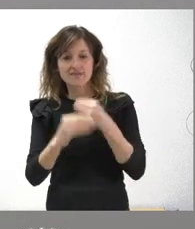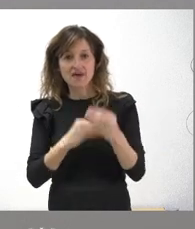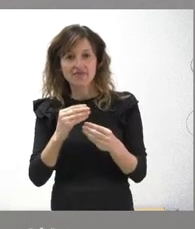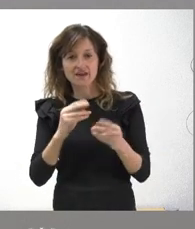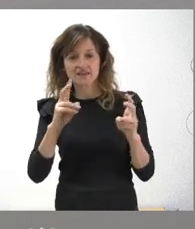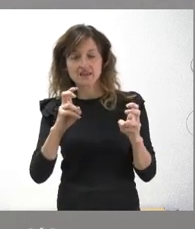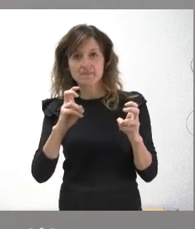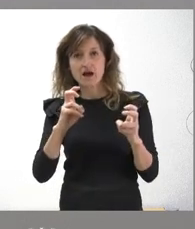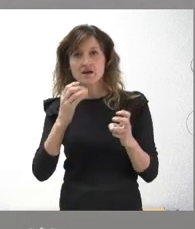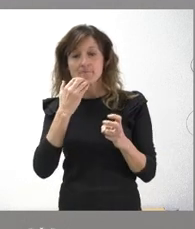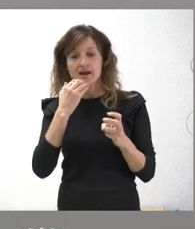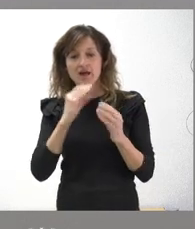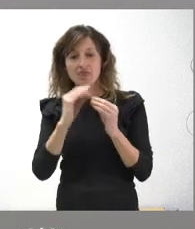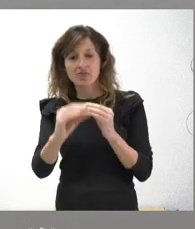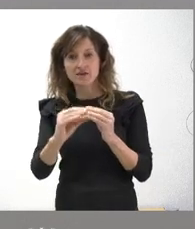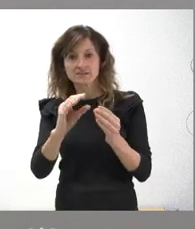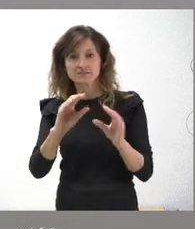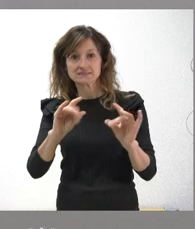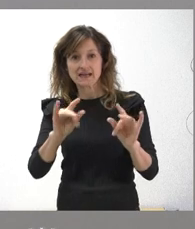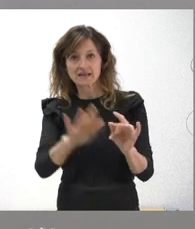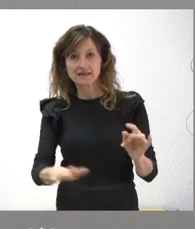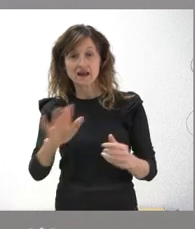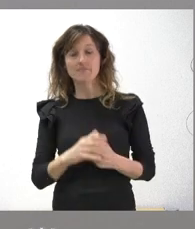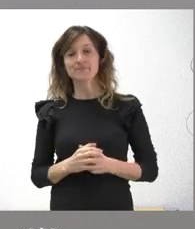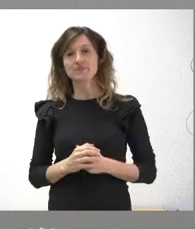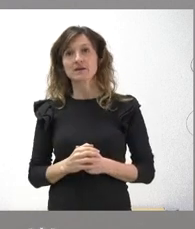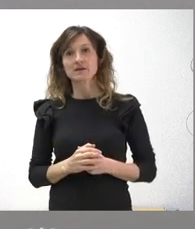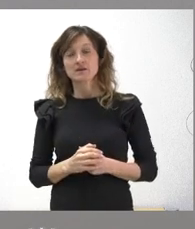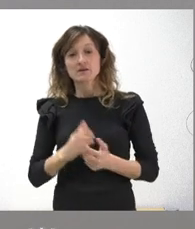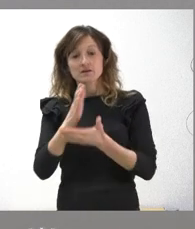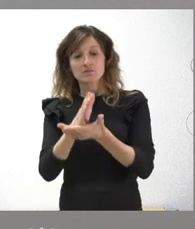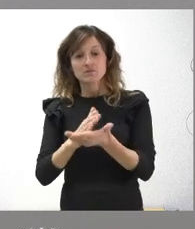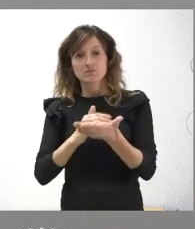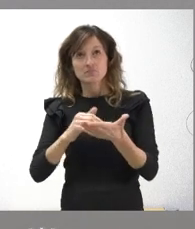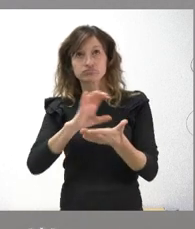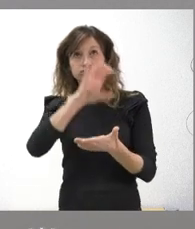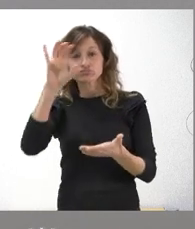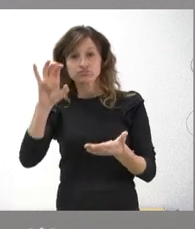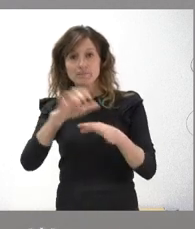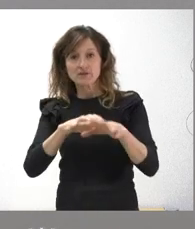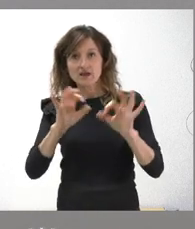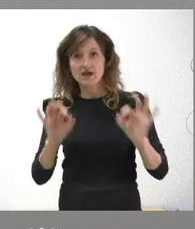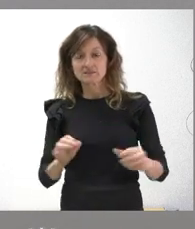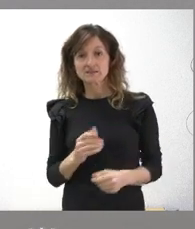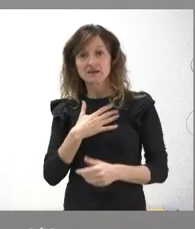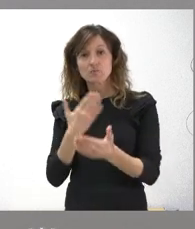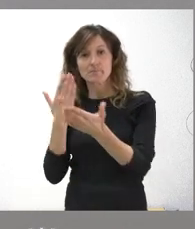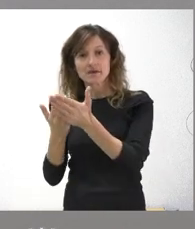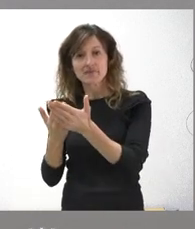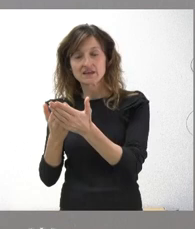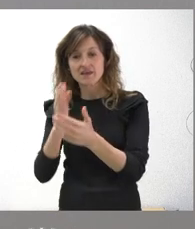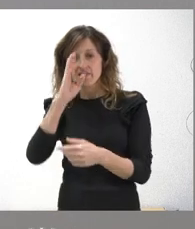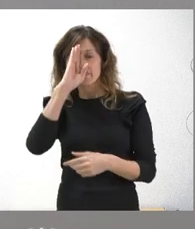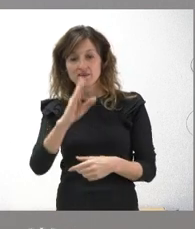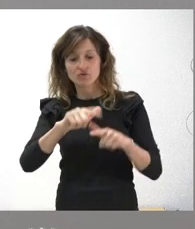de maniobra para que lleguen al territorio y por tanto la mayoría de las comunidades autónomas de España estamos en esa posición que es pedir que esto llegue a las